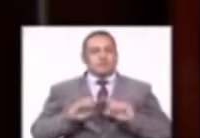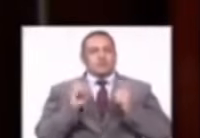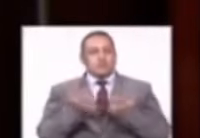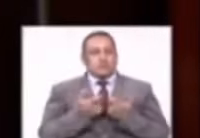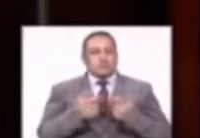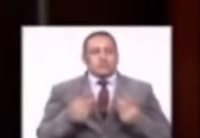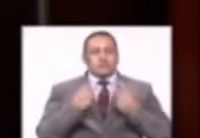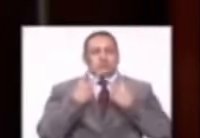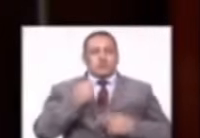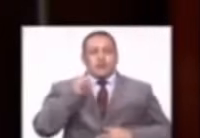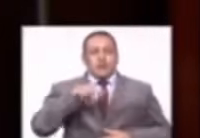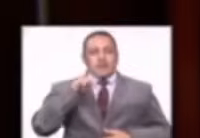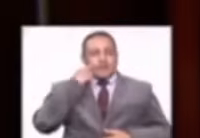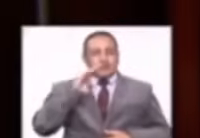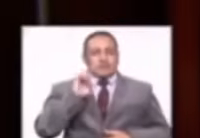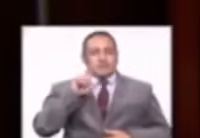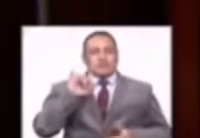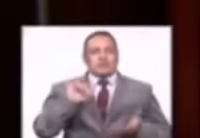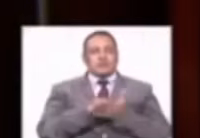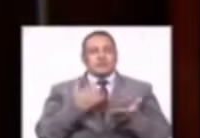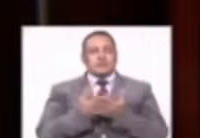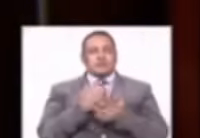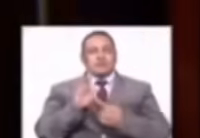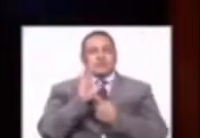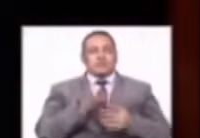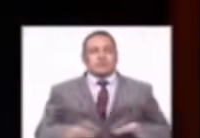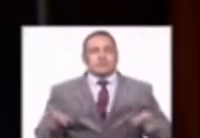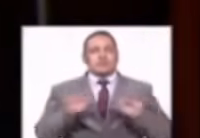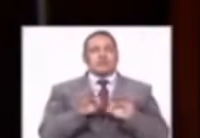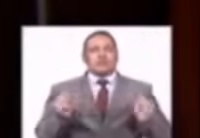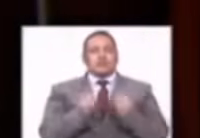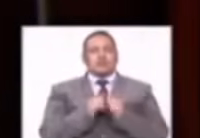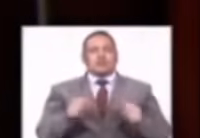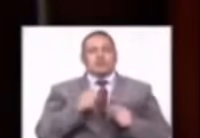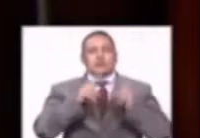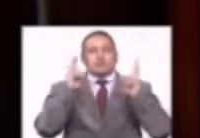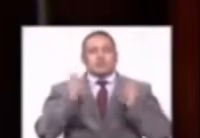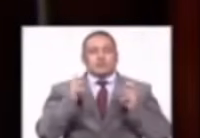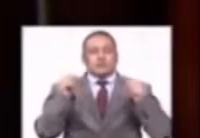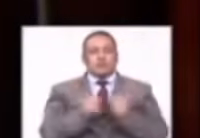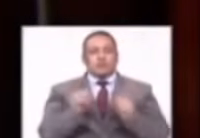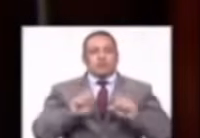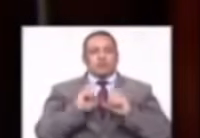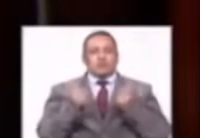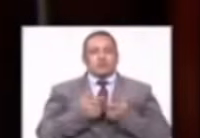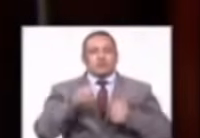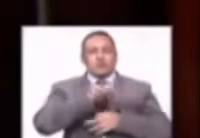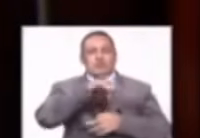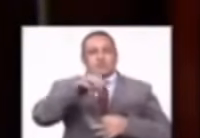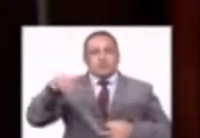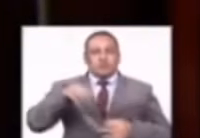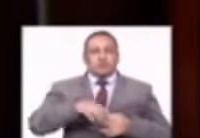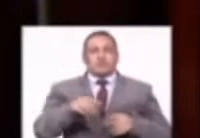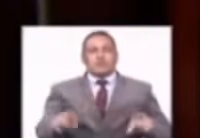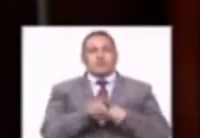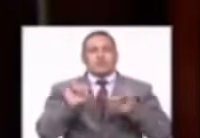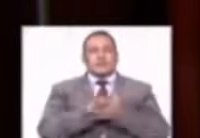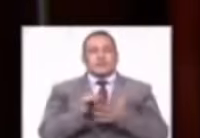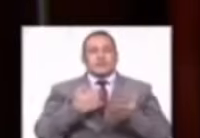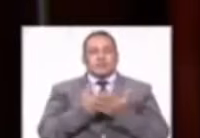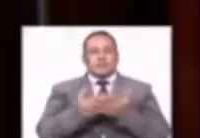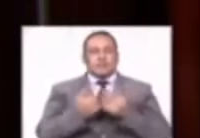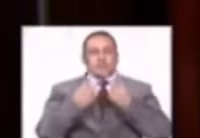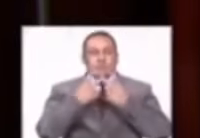de Ministros, Aníbal Torres Vázquez, vertidos fundamentalmente en los denominados consejos de ministros descentralizados, así como